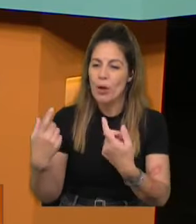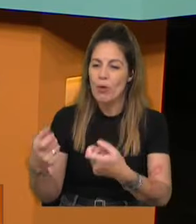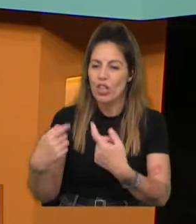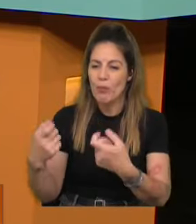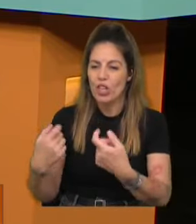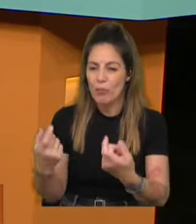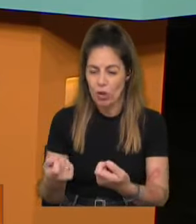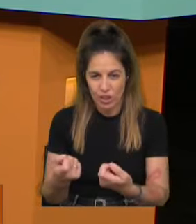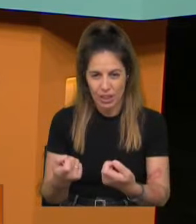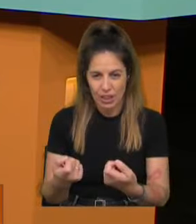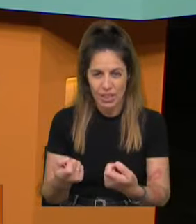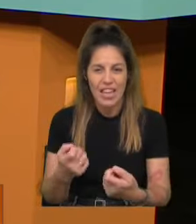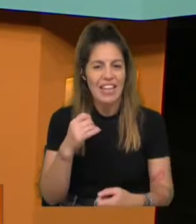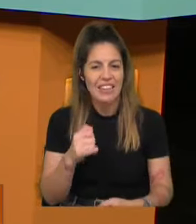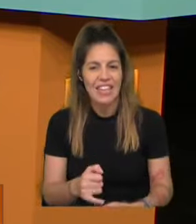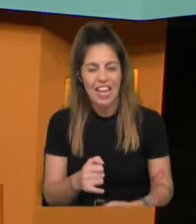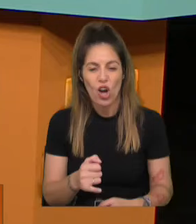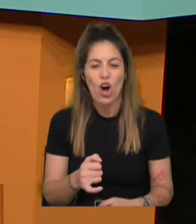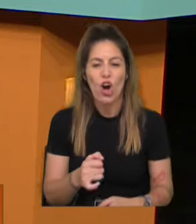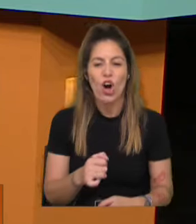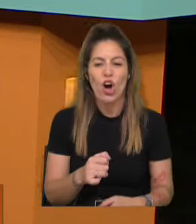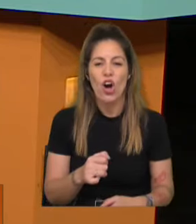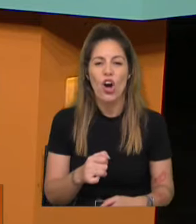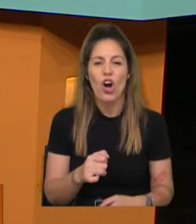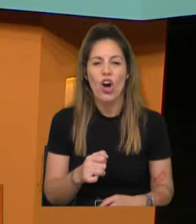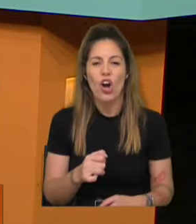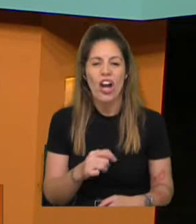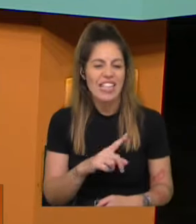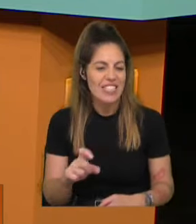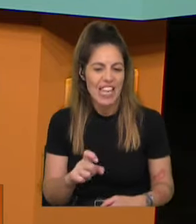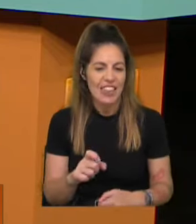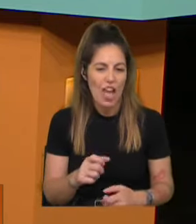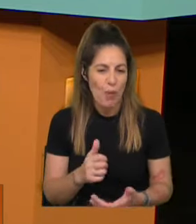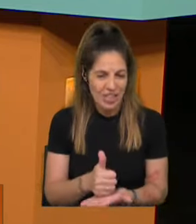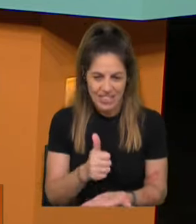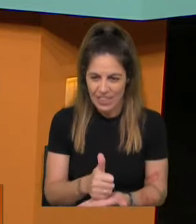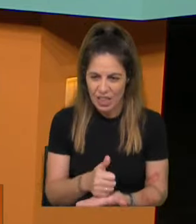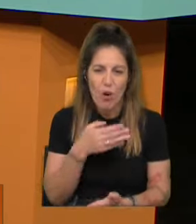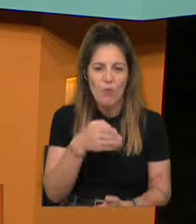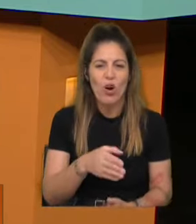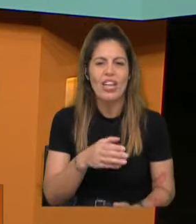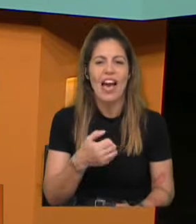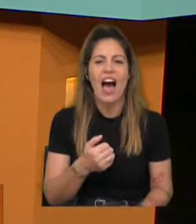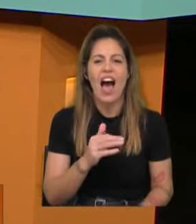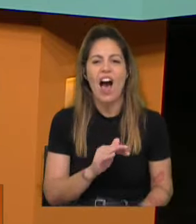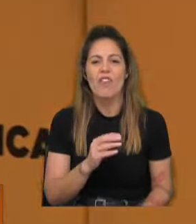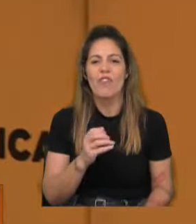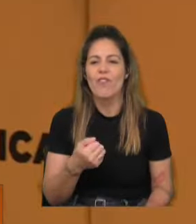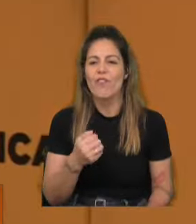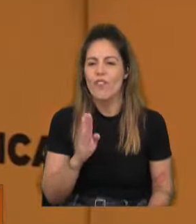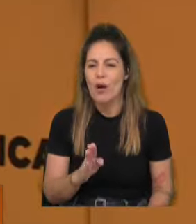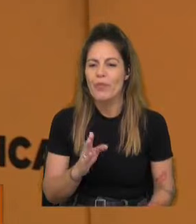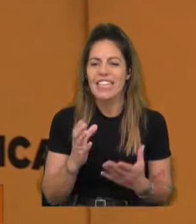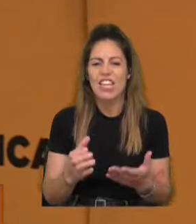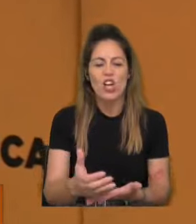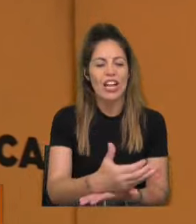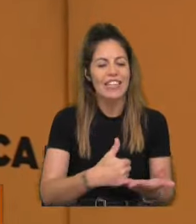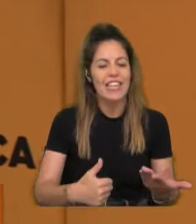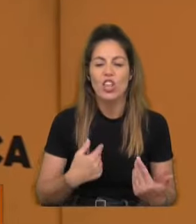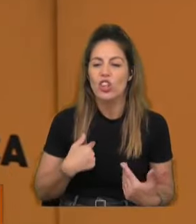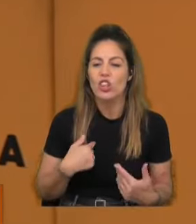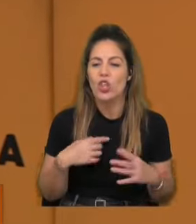hacer este tengo 100 en presentismo tengo todo voy a la fab y digo que quiero retirar toda mi